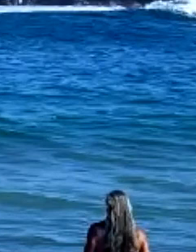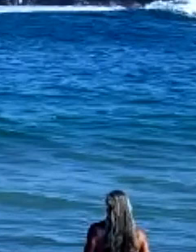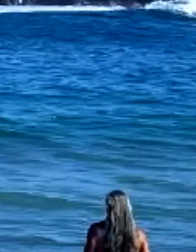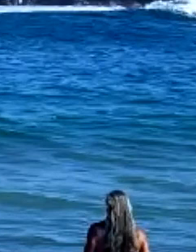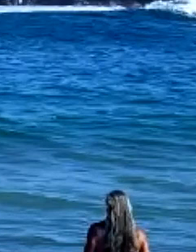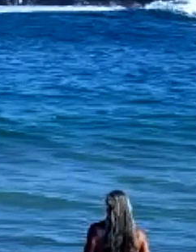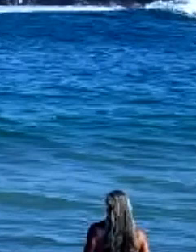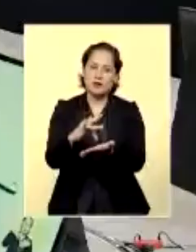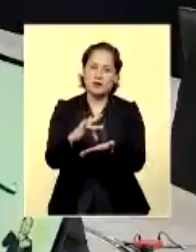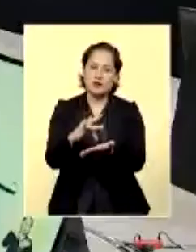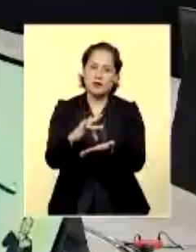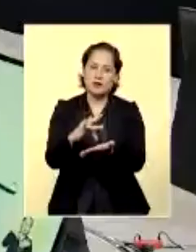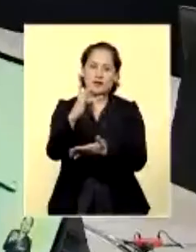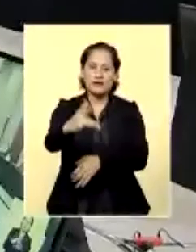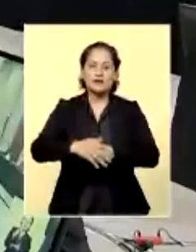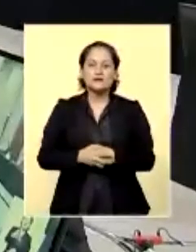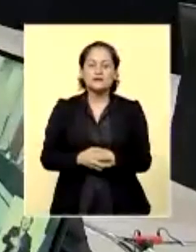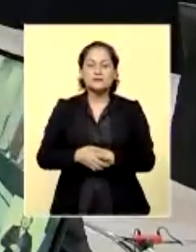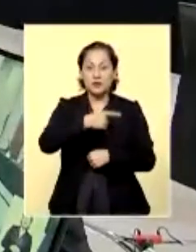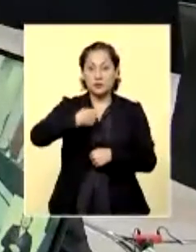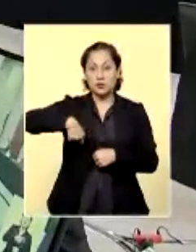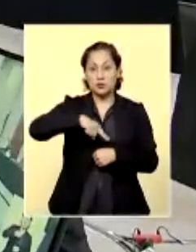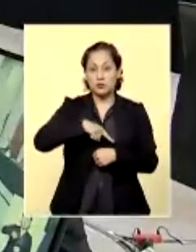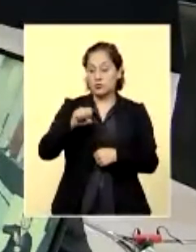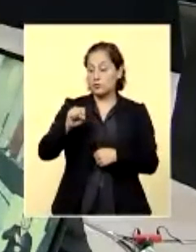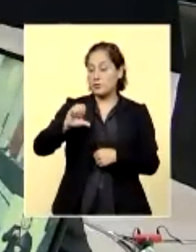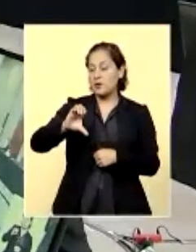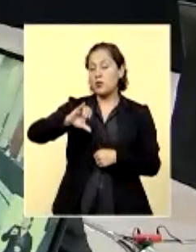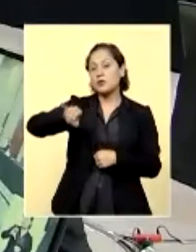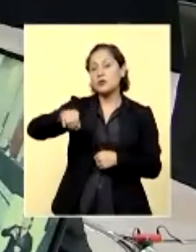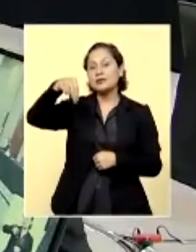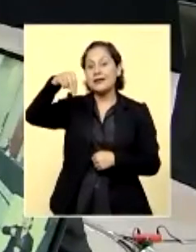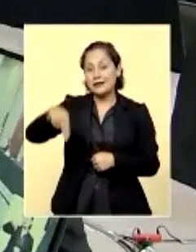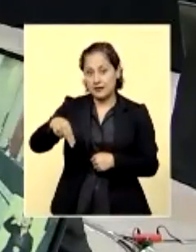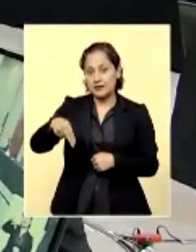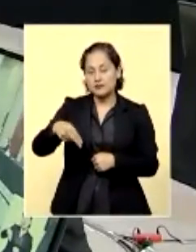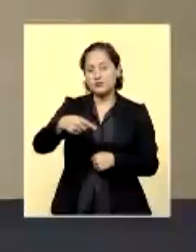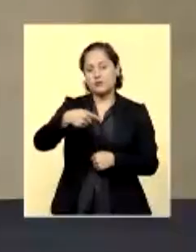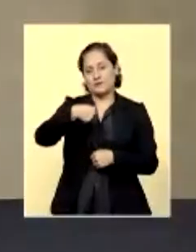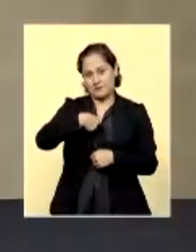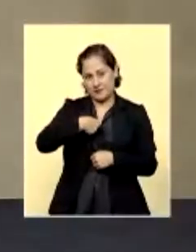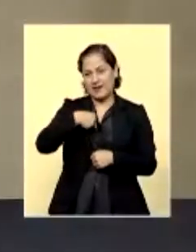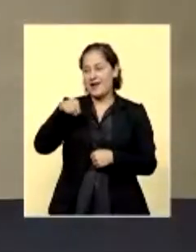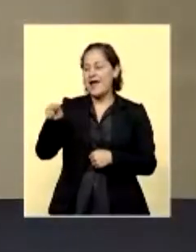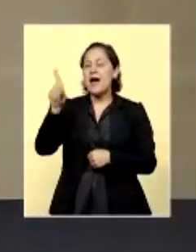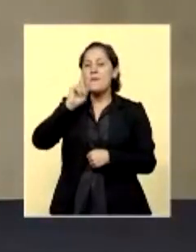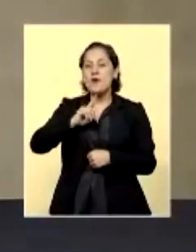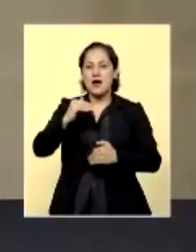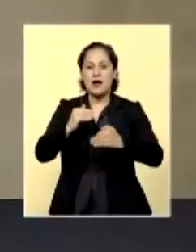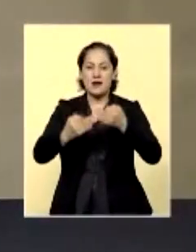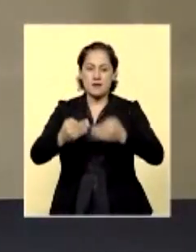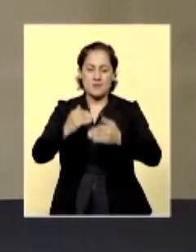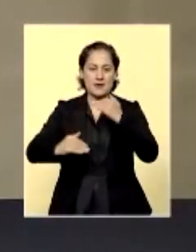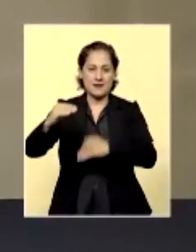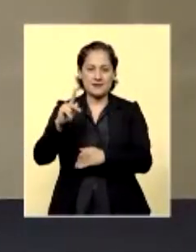palabras. Para la Suprema Corte de Justicia de la Nación, y en especial para la ministra Piña y para mí, ha sido un